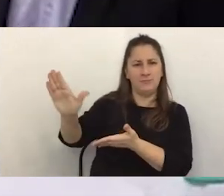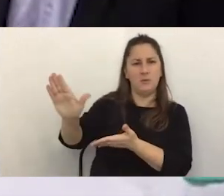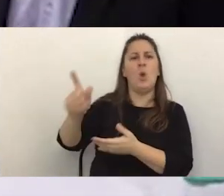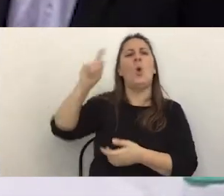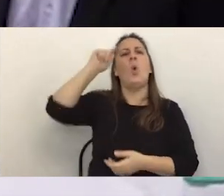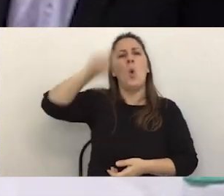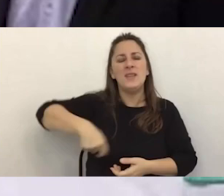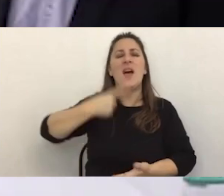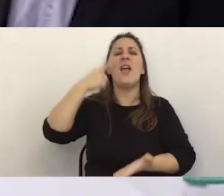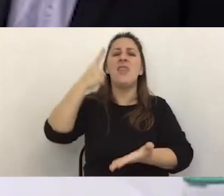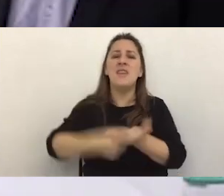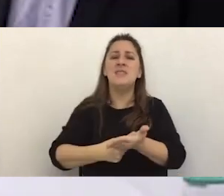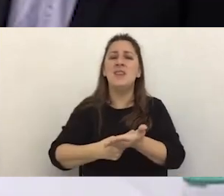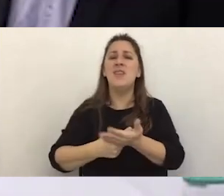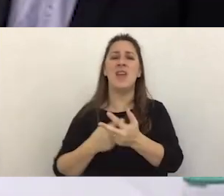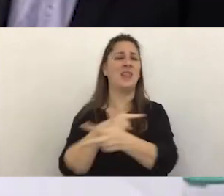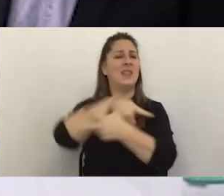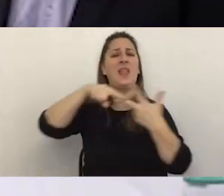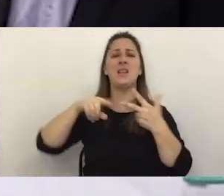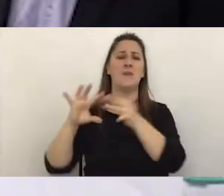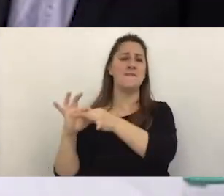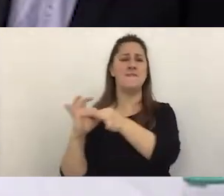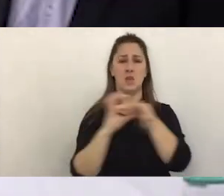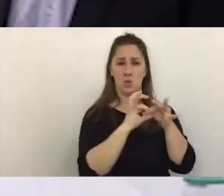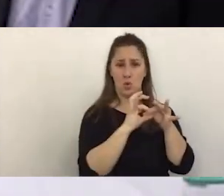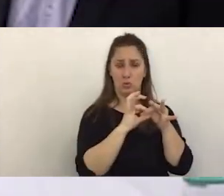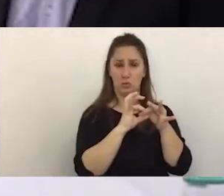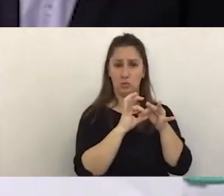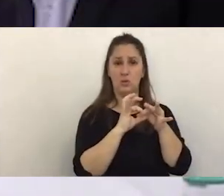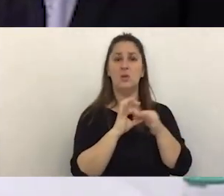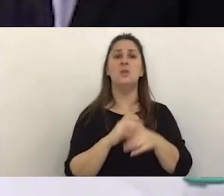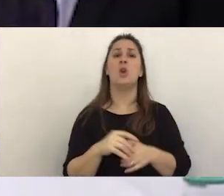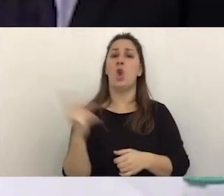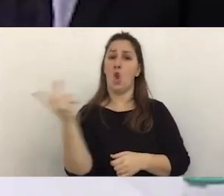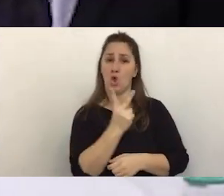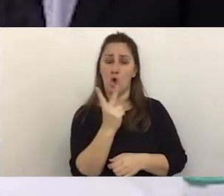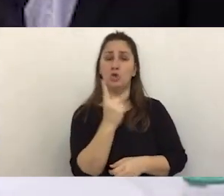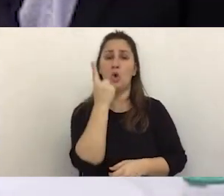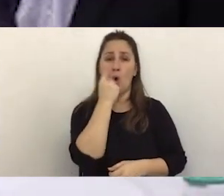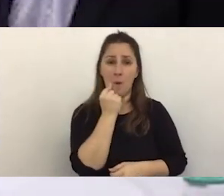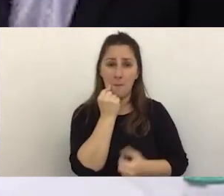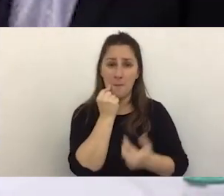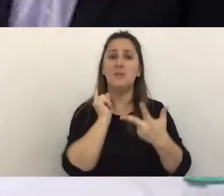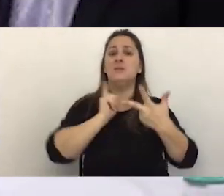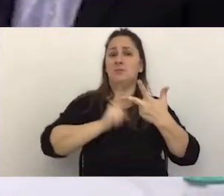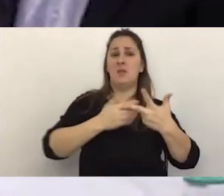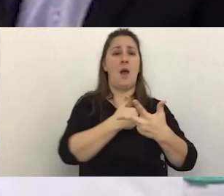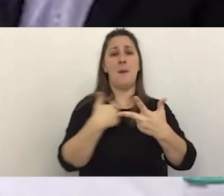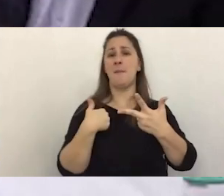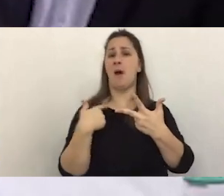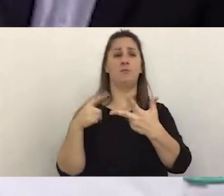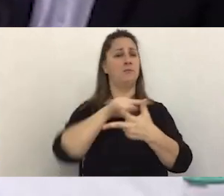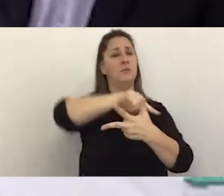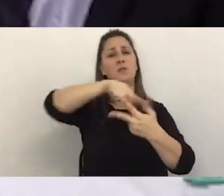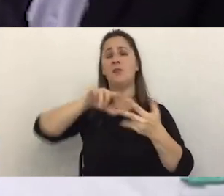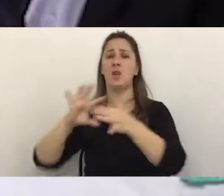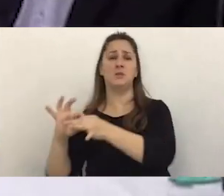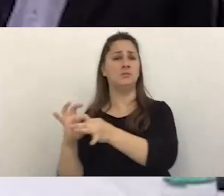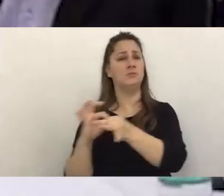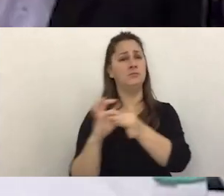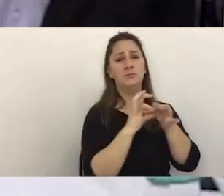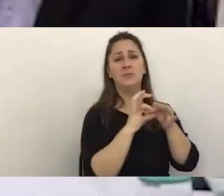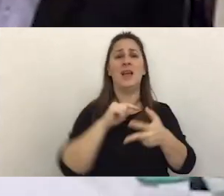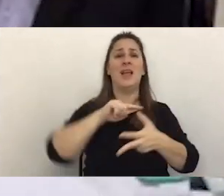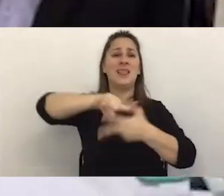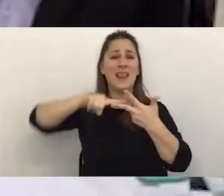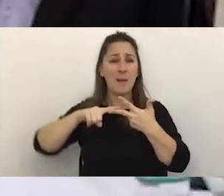2 progenitores, o sea, los 2 progenitores masculinos y su madre. Es decir, que este principio de la triple filiación, de